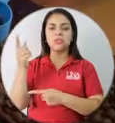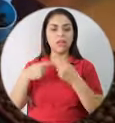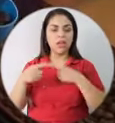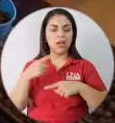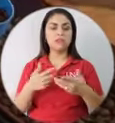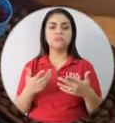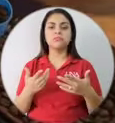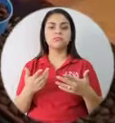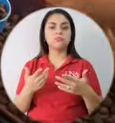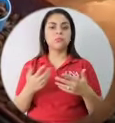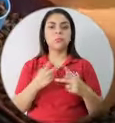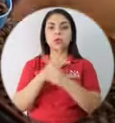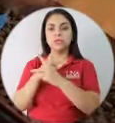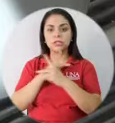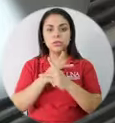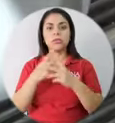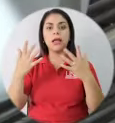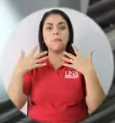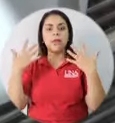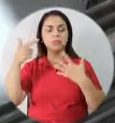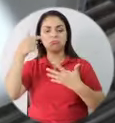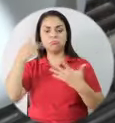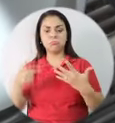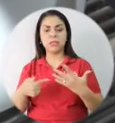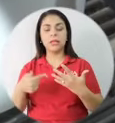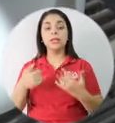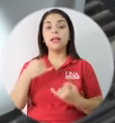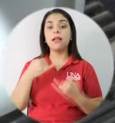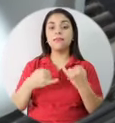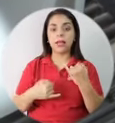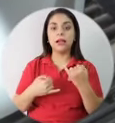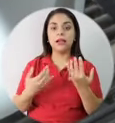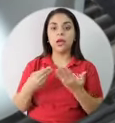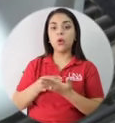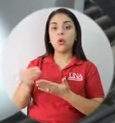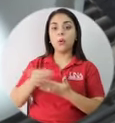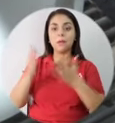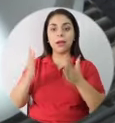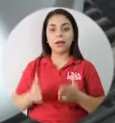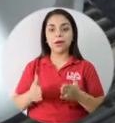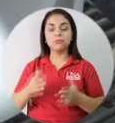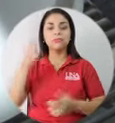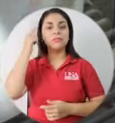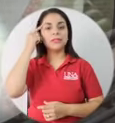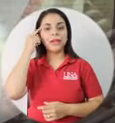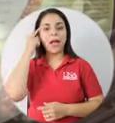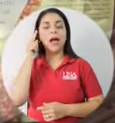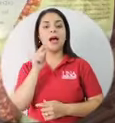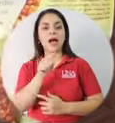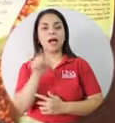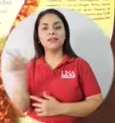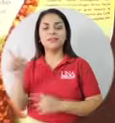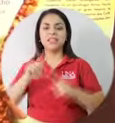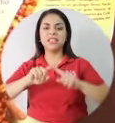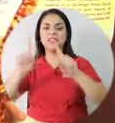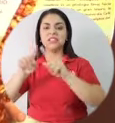protección del ambiente, etcétera. Y al final de cuentas, entonces, los consumidores pueden estar sujetos a